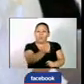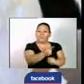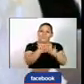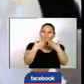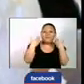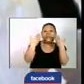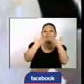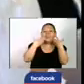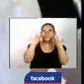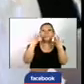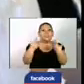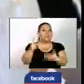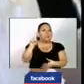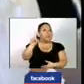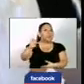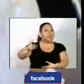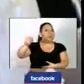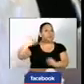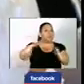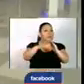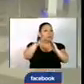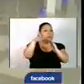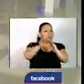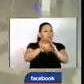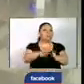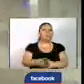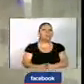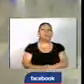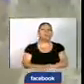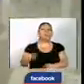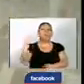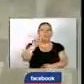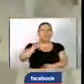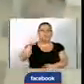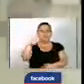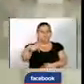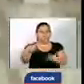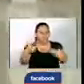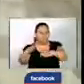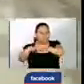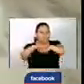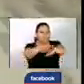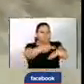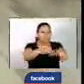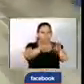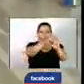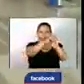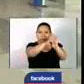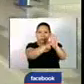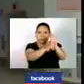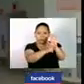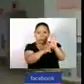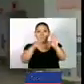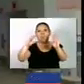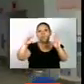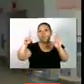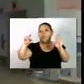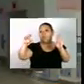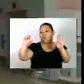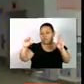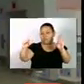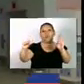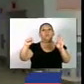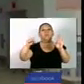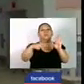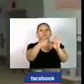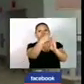mayores que llevan un año sometidas al encierro preventivo este lunes justo cuando se anunciaron los nuevos lineamientos de los CDC se marcó un récord en